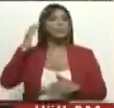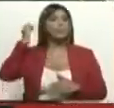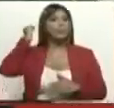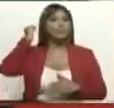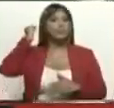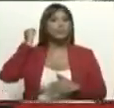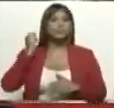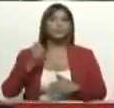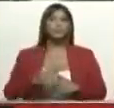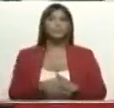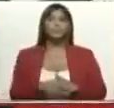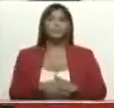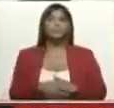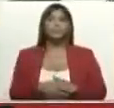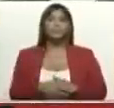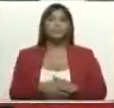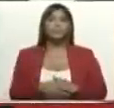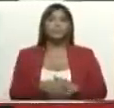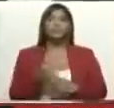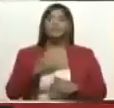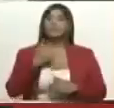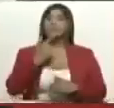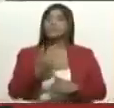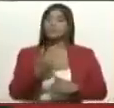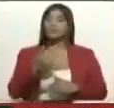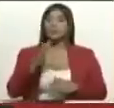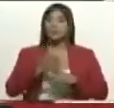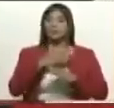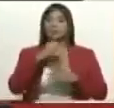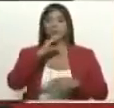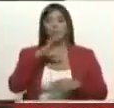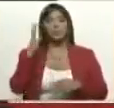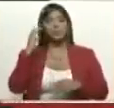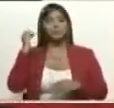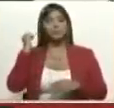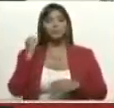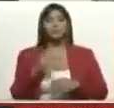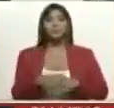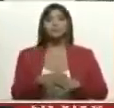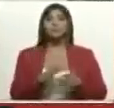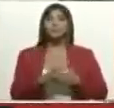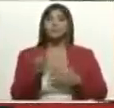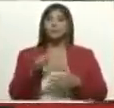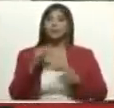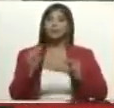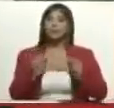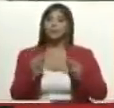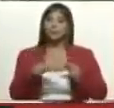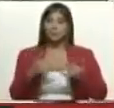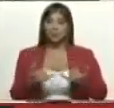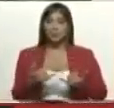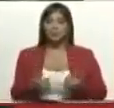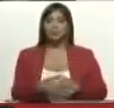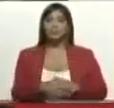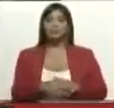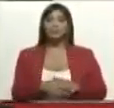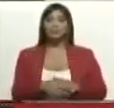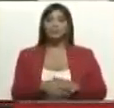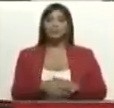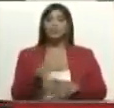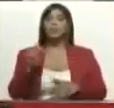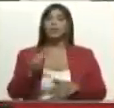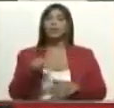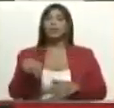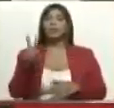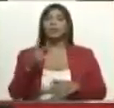Miranda. Decía Francisco de Miranda, a propósito de lo que estamos hablando, que aquí